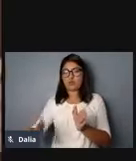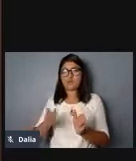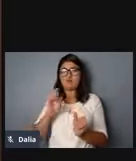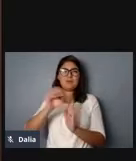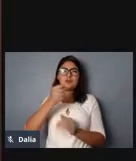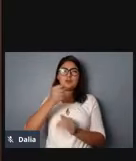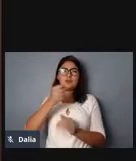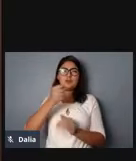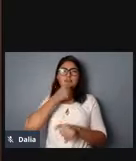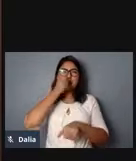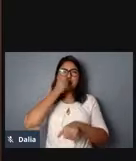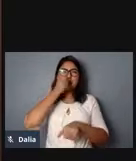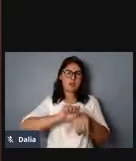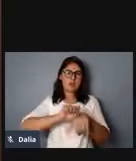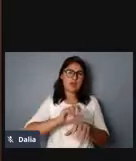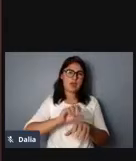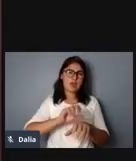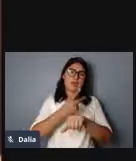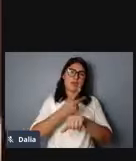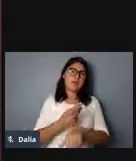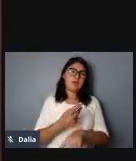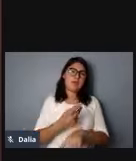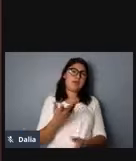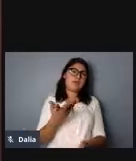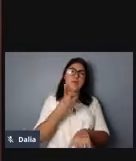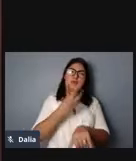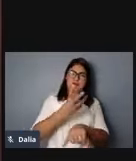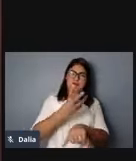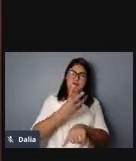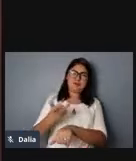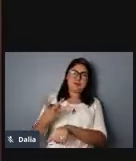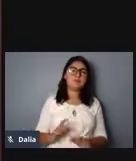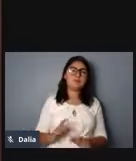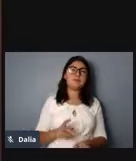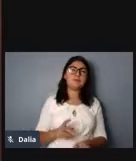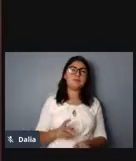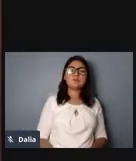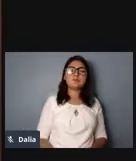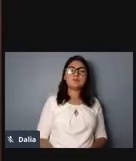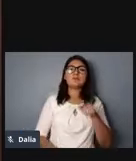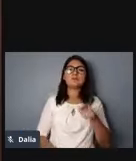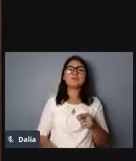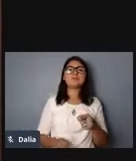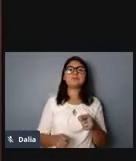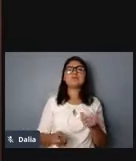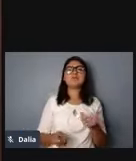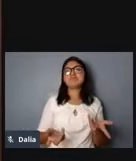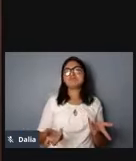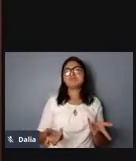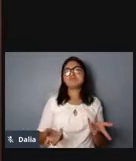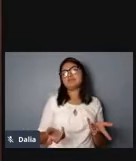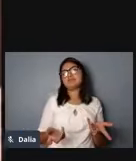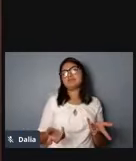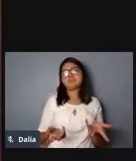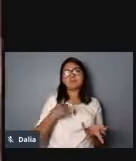es por sí mismo un factor motivante o motivacional, porque